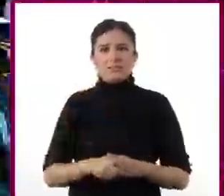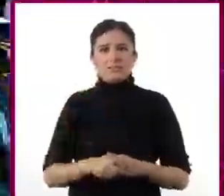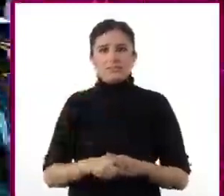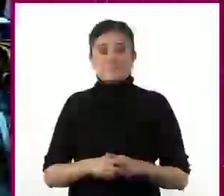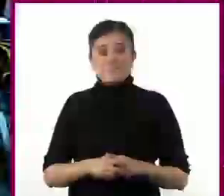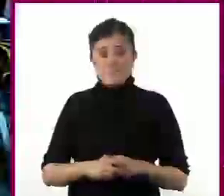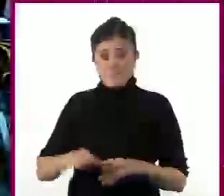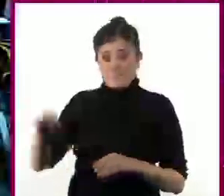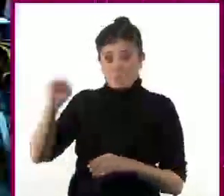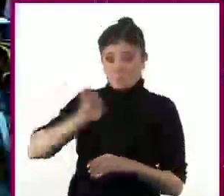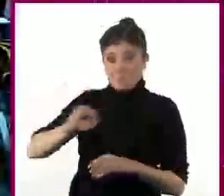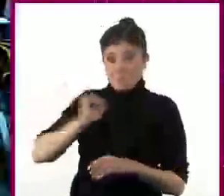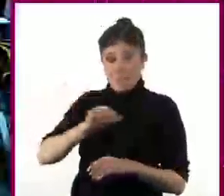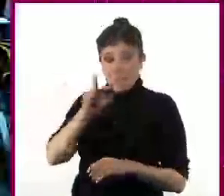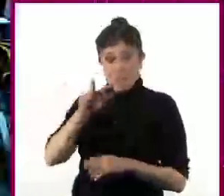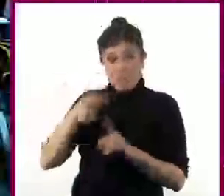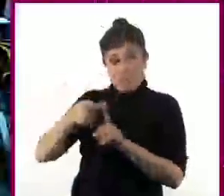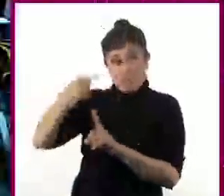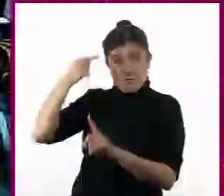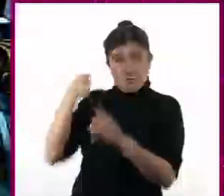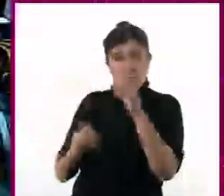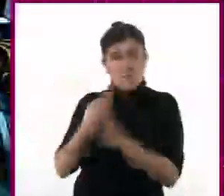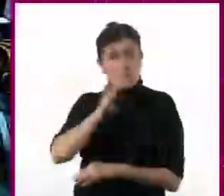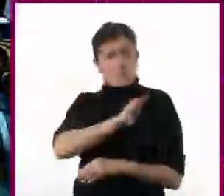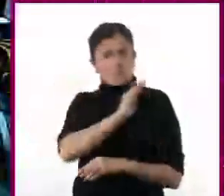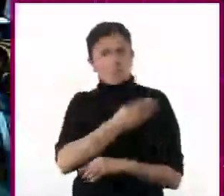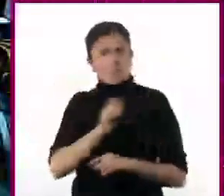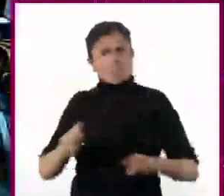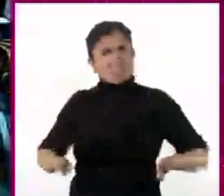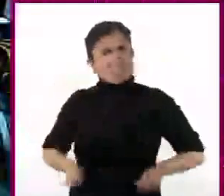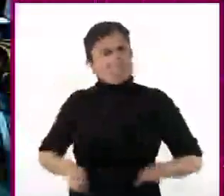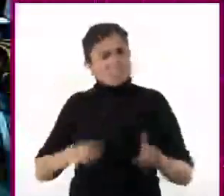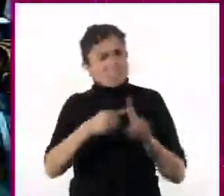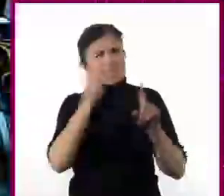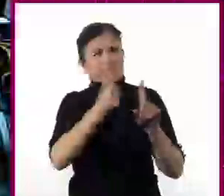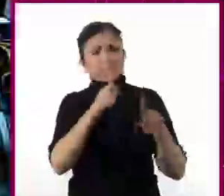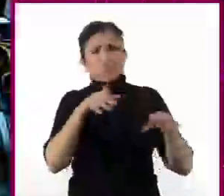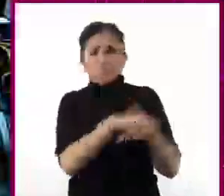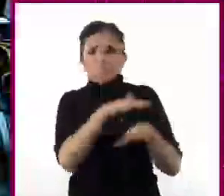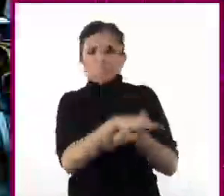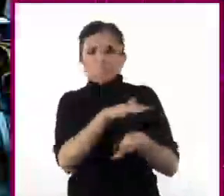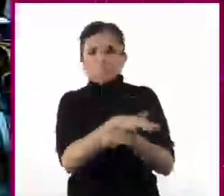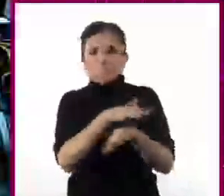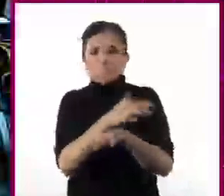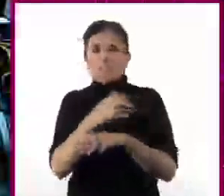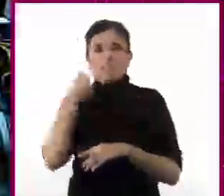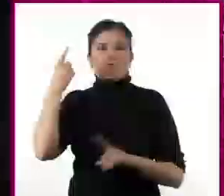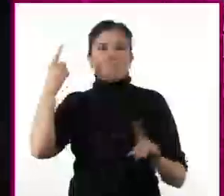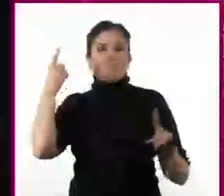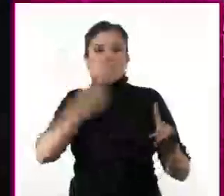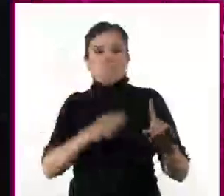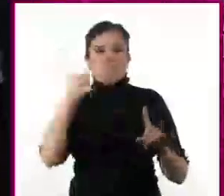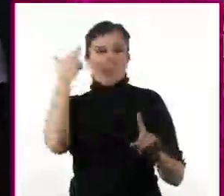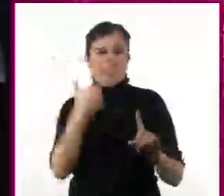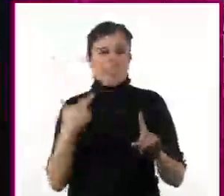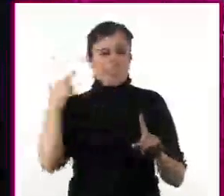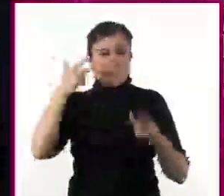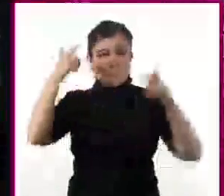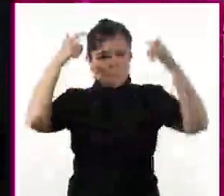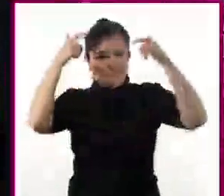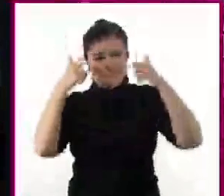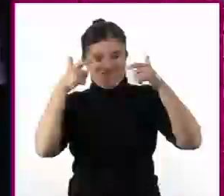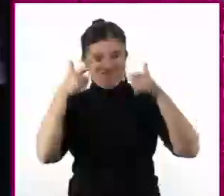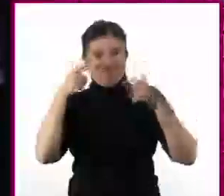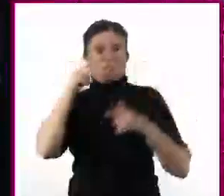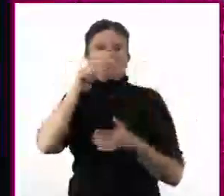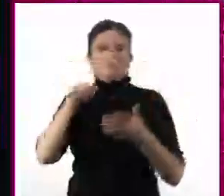El siglo XVIII en la Nueva España se caracterizó por múltiples cambios impuestos por la corona española, a través de una serie